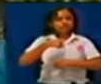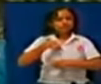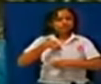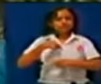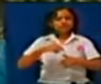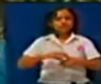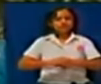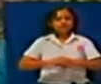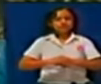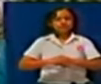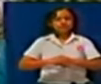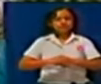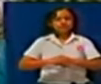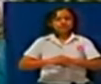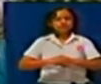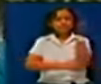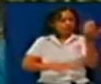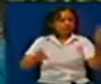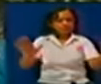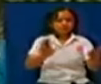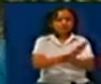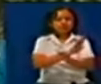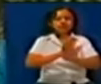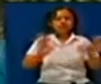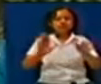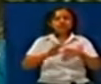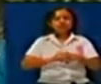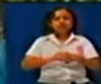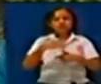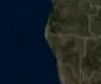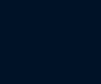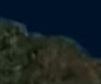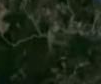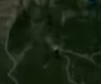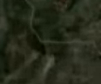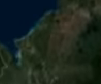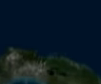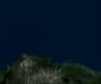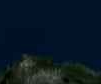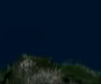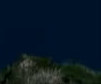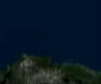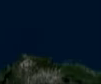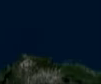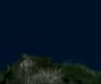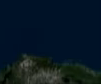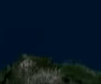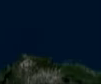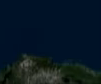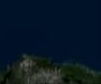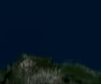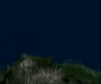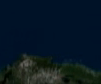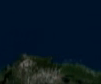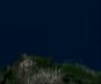de erradicar totalmente la extrema pobreza y la pobreza. Según la ruta escogida, el canal atravesará el lago de